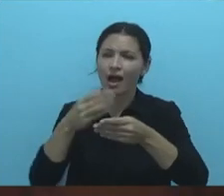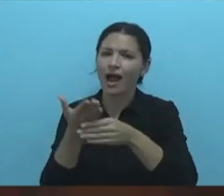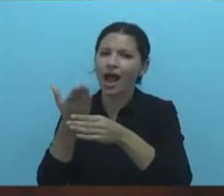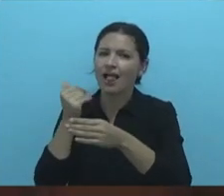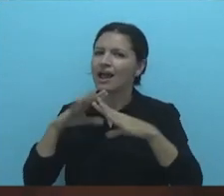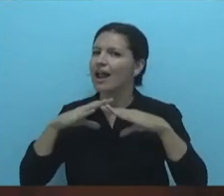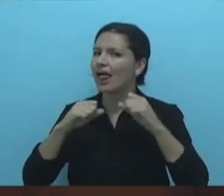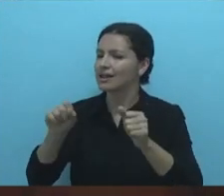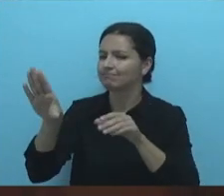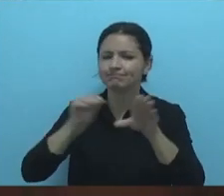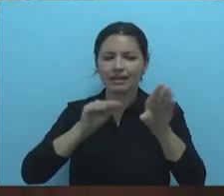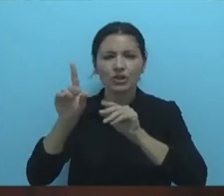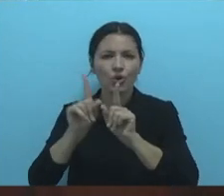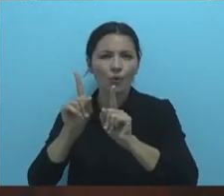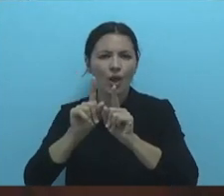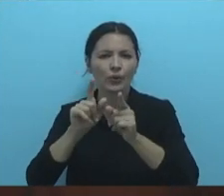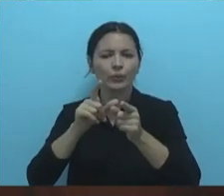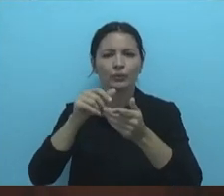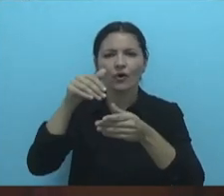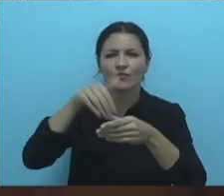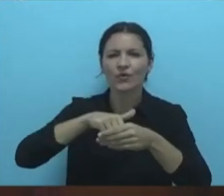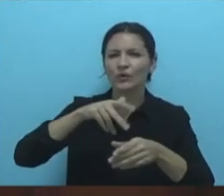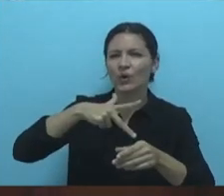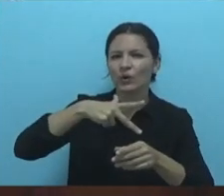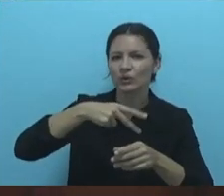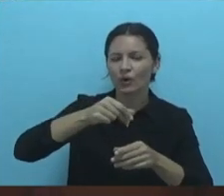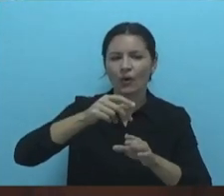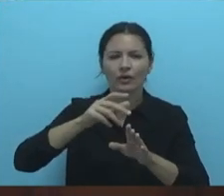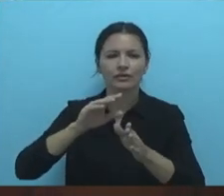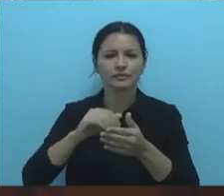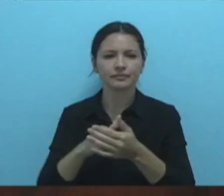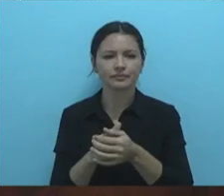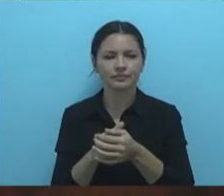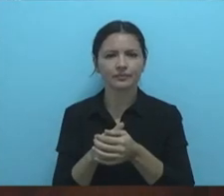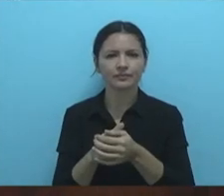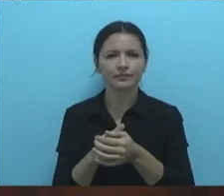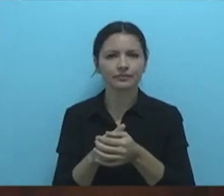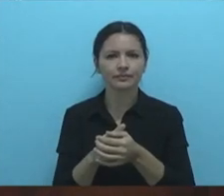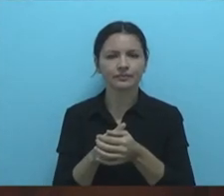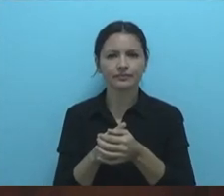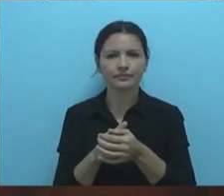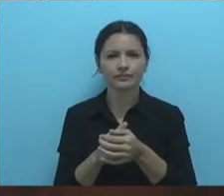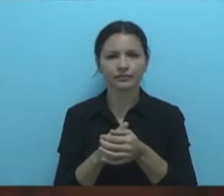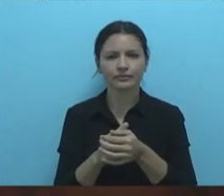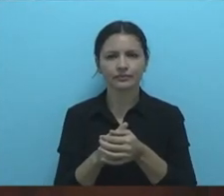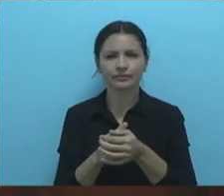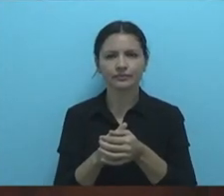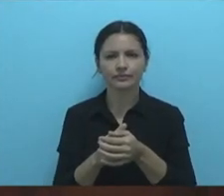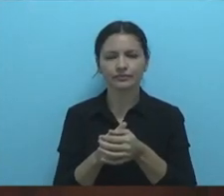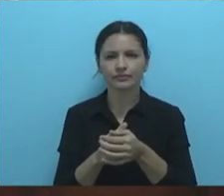de los solicitados o de lo comunicado por la diputada granata sí diputado argañaras tiene la